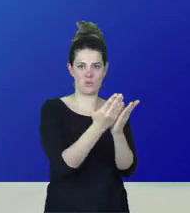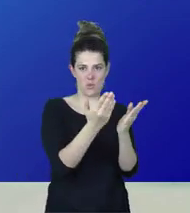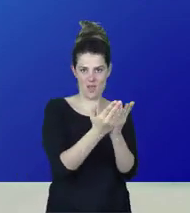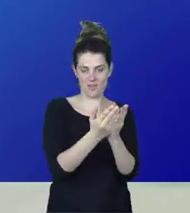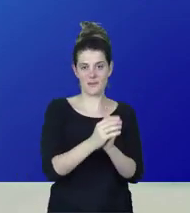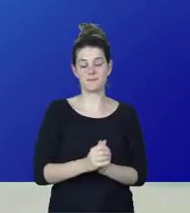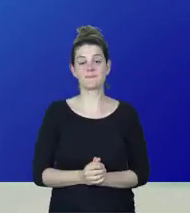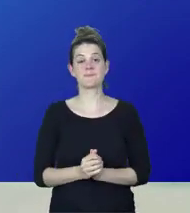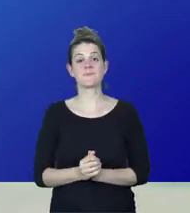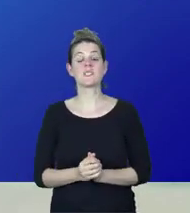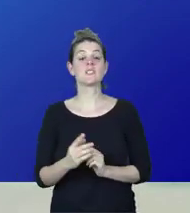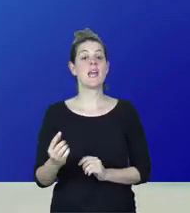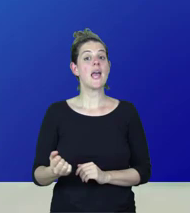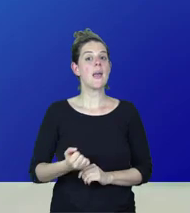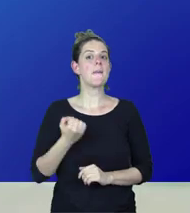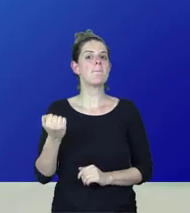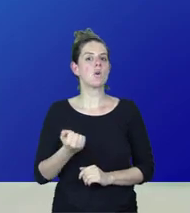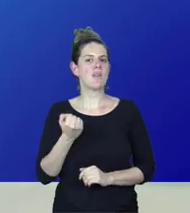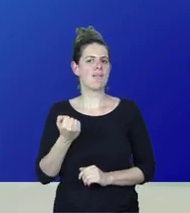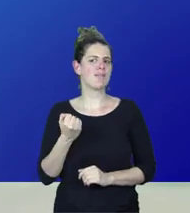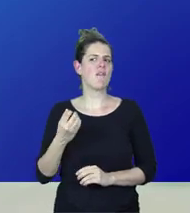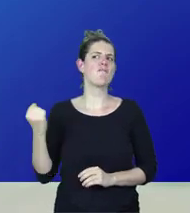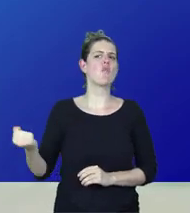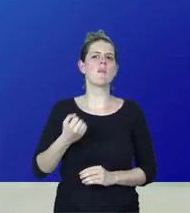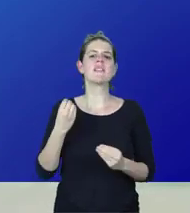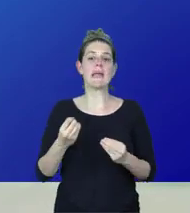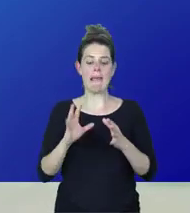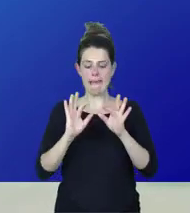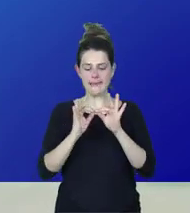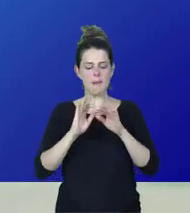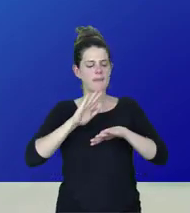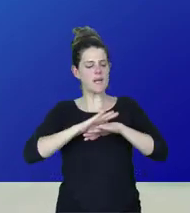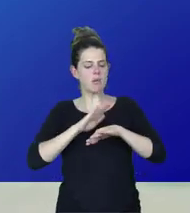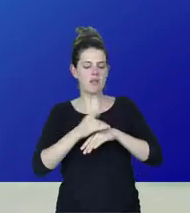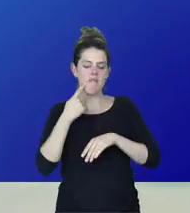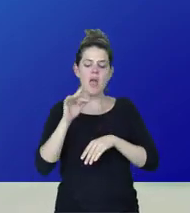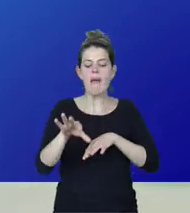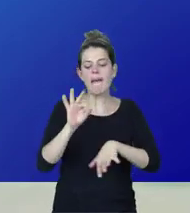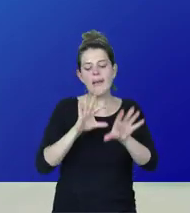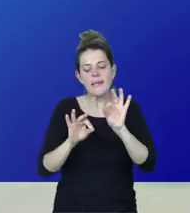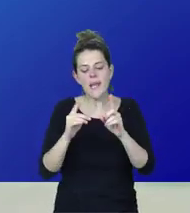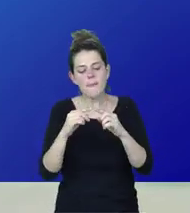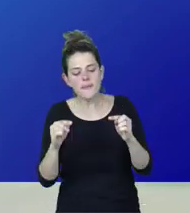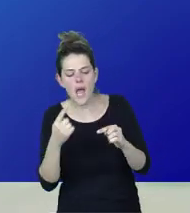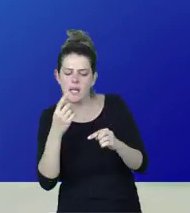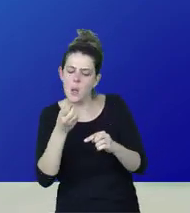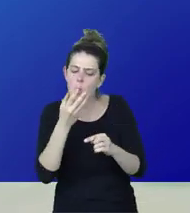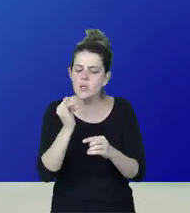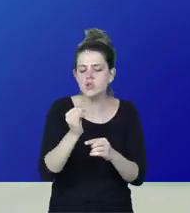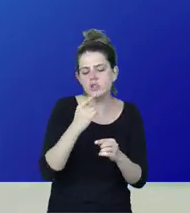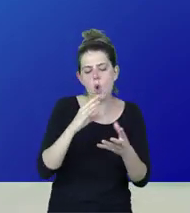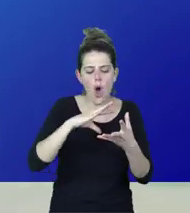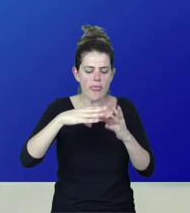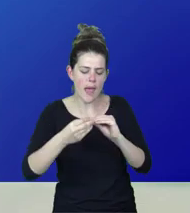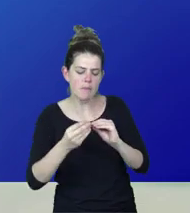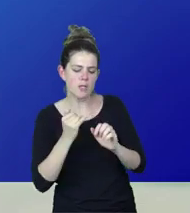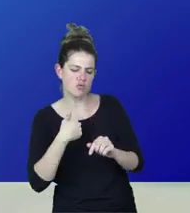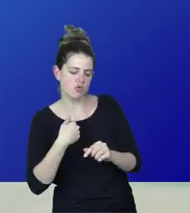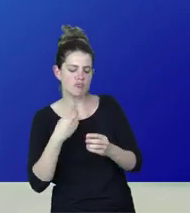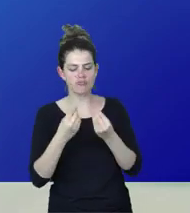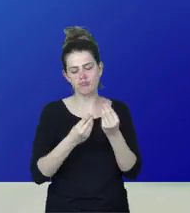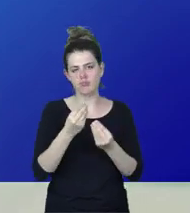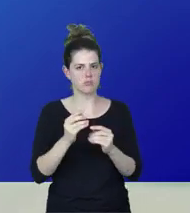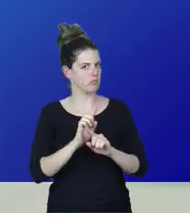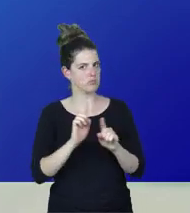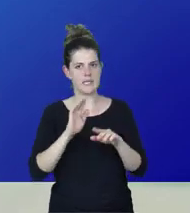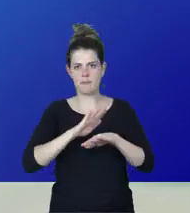fundamental es que el intérprete no puede ser quien seleccione materiales, ni los adapte, ni trate de, ver qué cosas